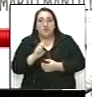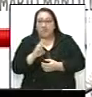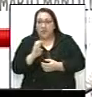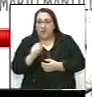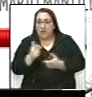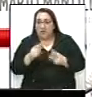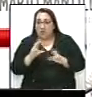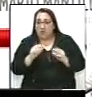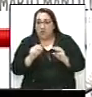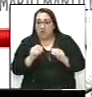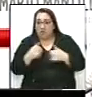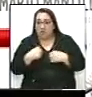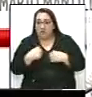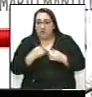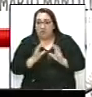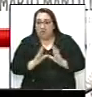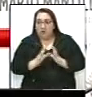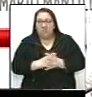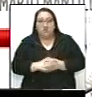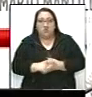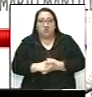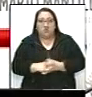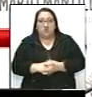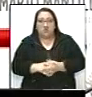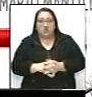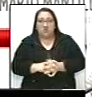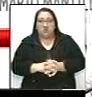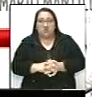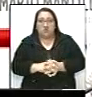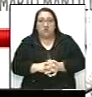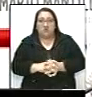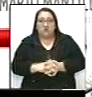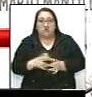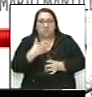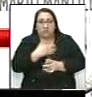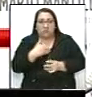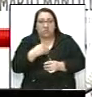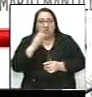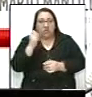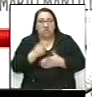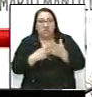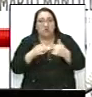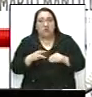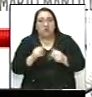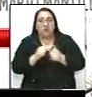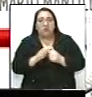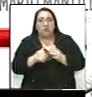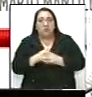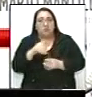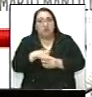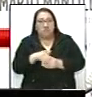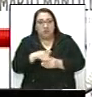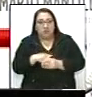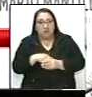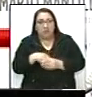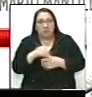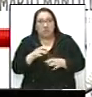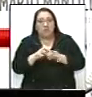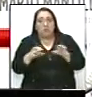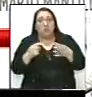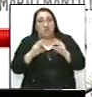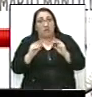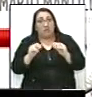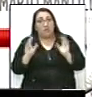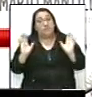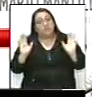favor, cuando usted ha hablado, ha estado... Perfecto. Presidente, entonces creo ya respecto al referéndum, ya el pueblo se ha